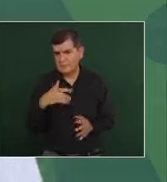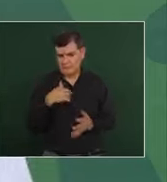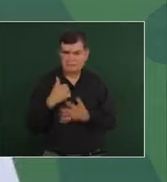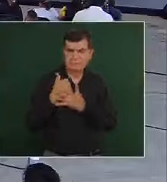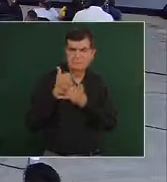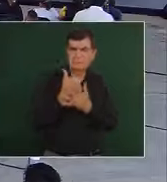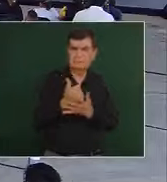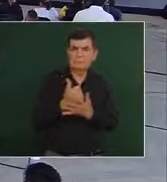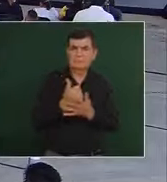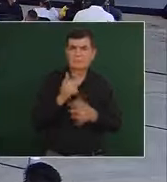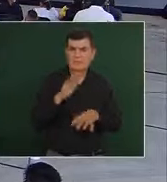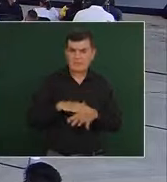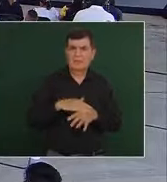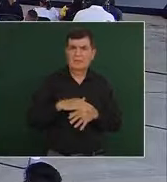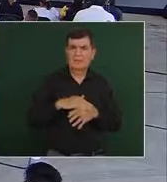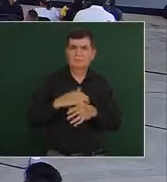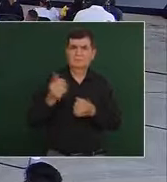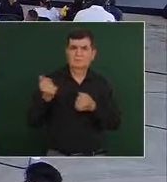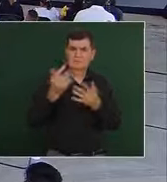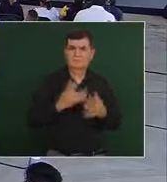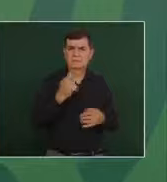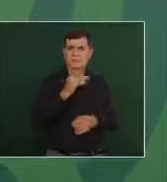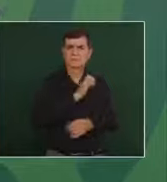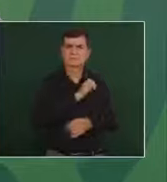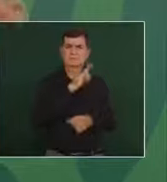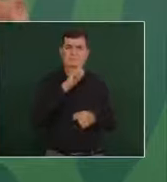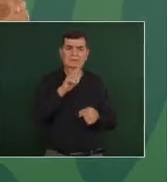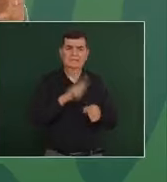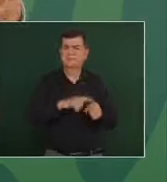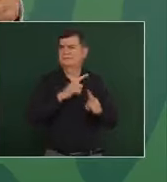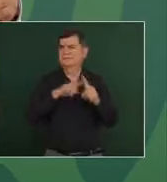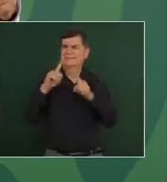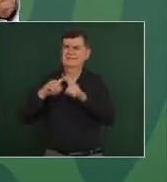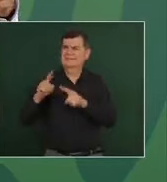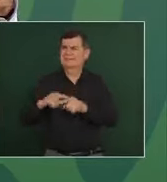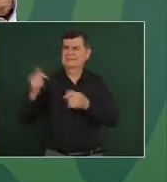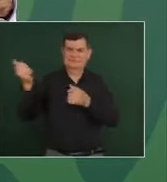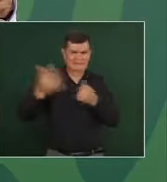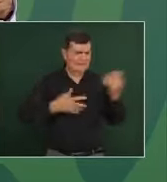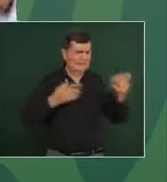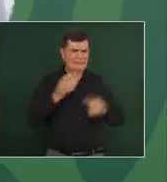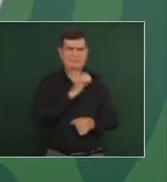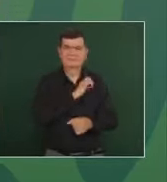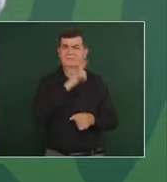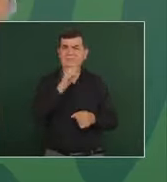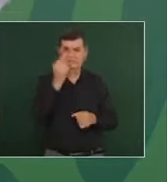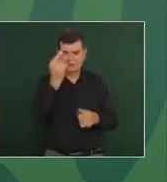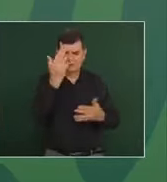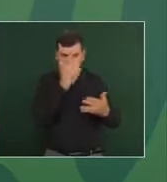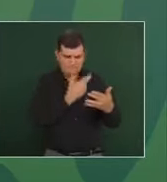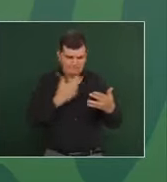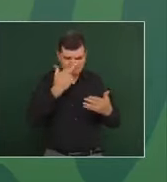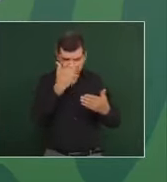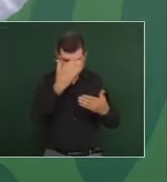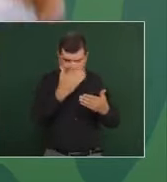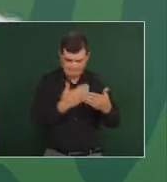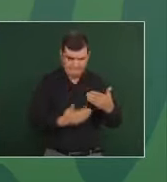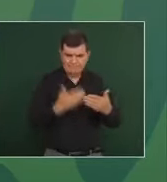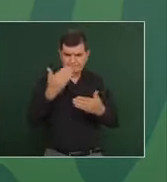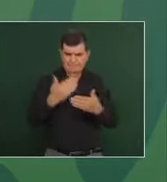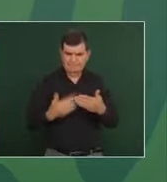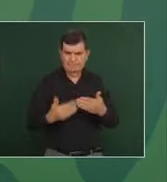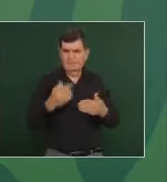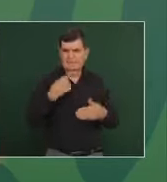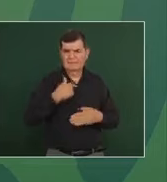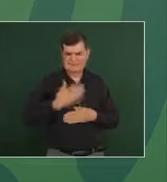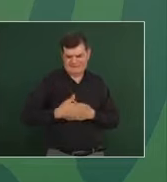ayudamos, contraten a los especialistas que quieran para que revisen todos los